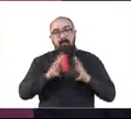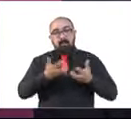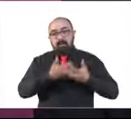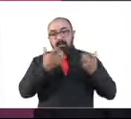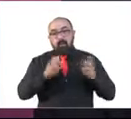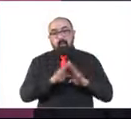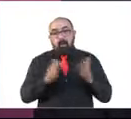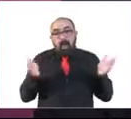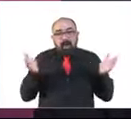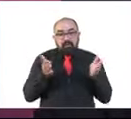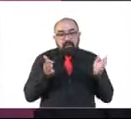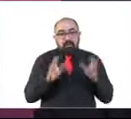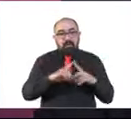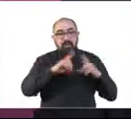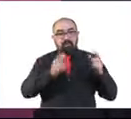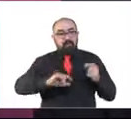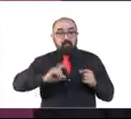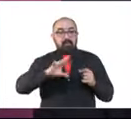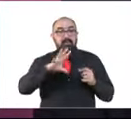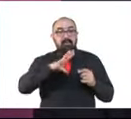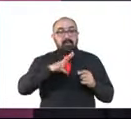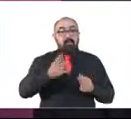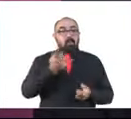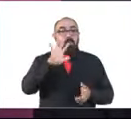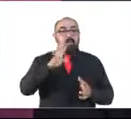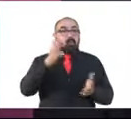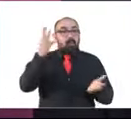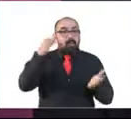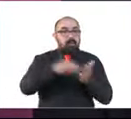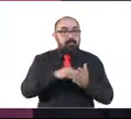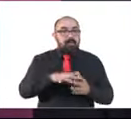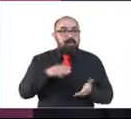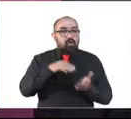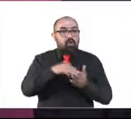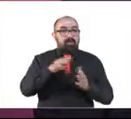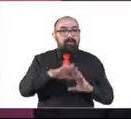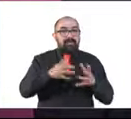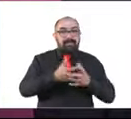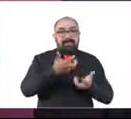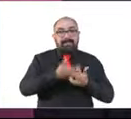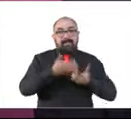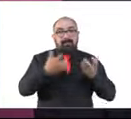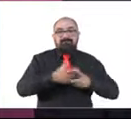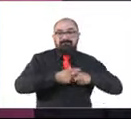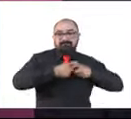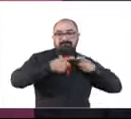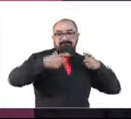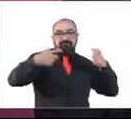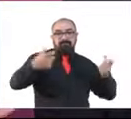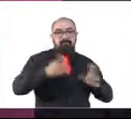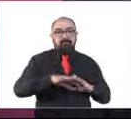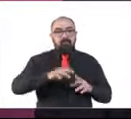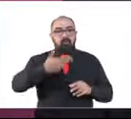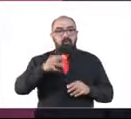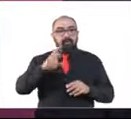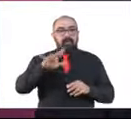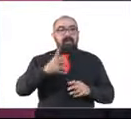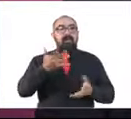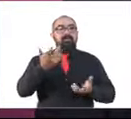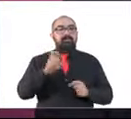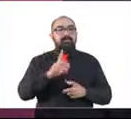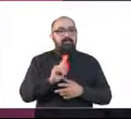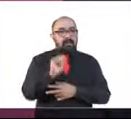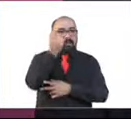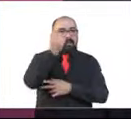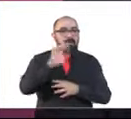tan pequeña. Son cerca de 4.000 hectáreas por lo menos que hemos recuperado, particularmente en la zona de humedales, en Tláhuac y en